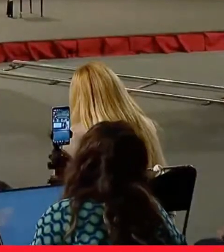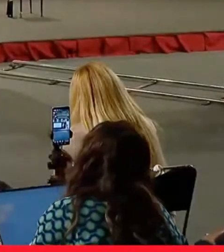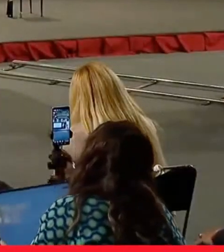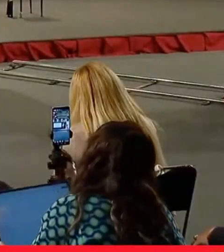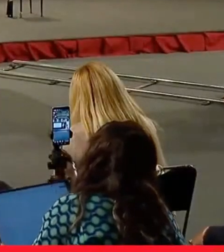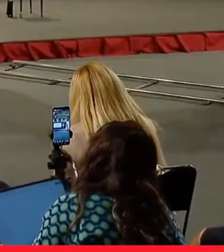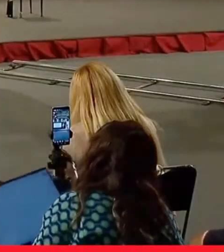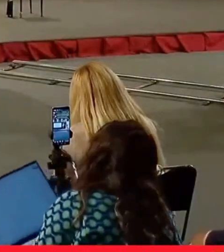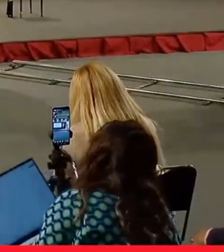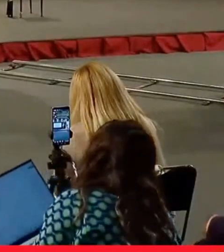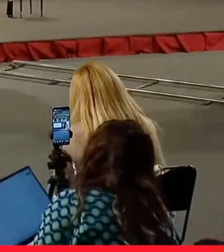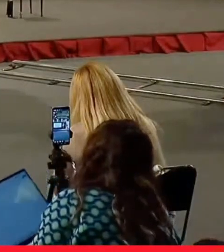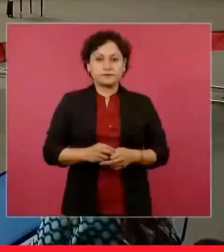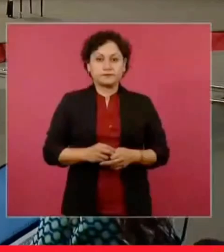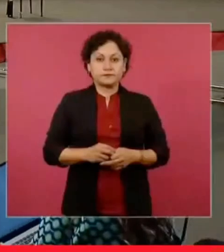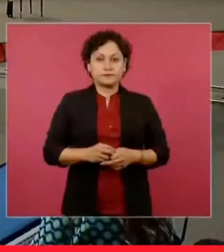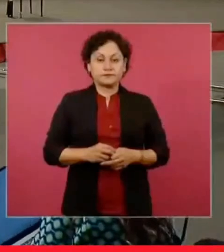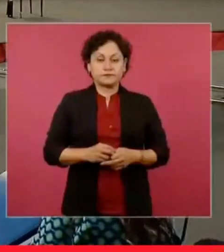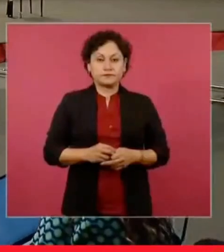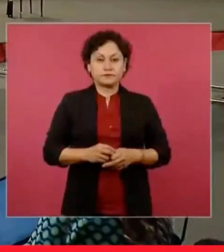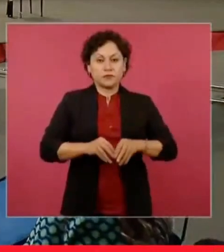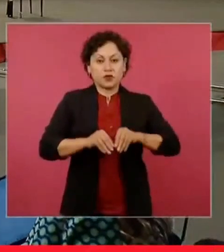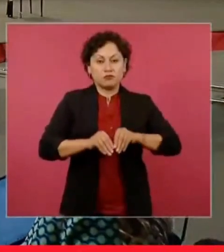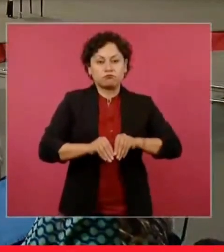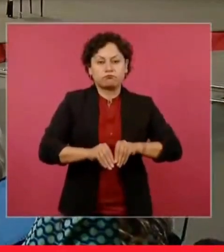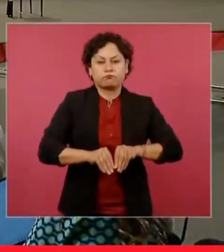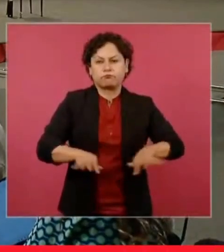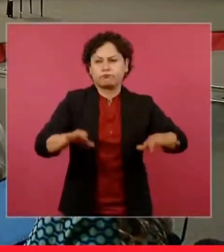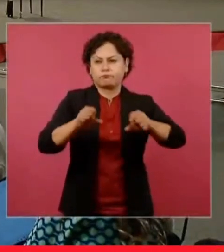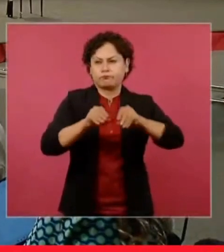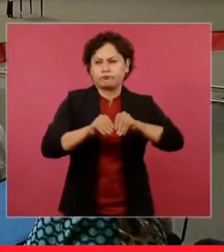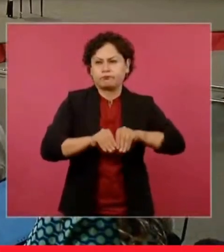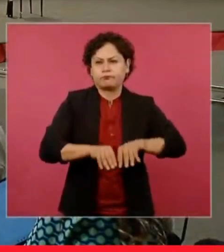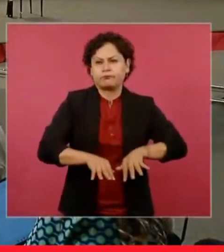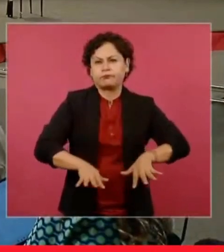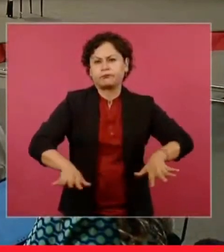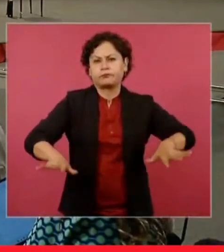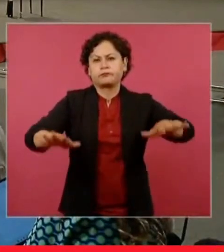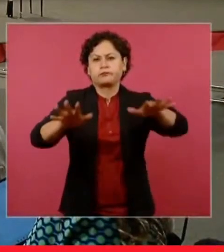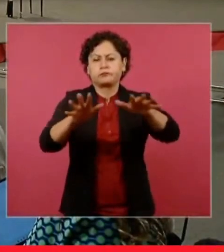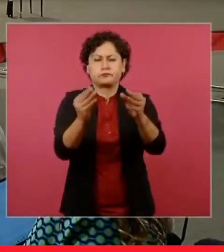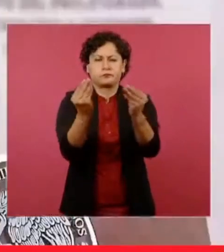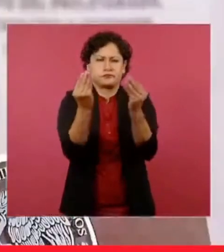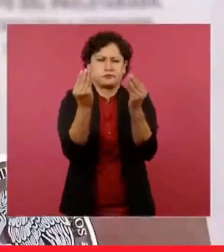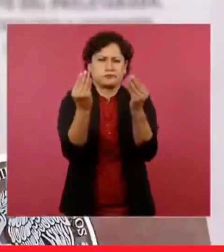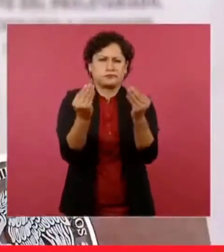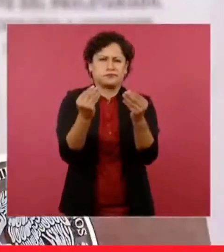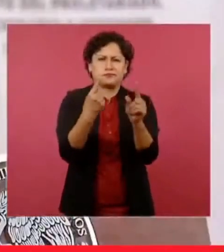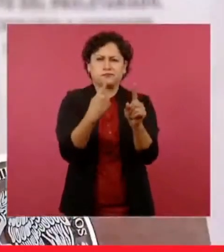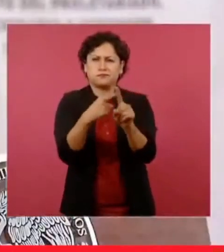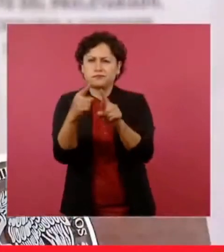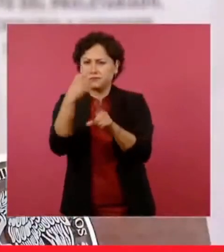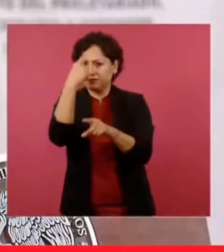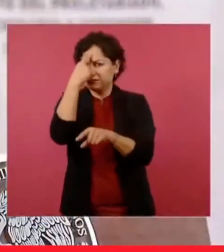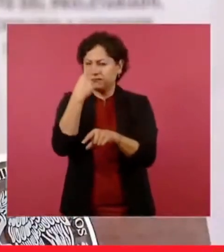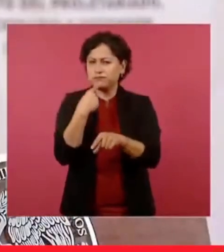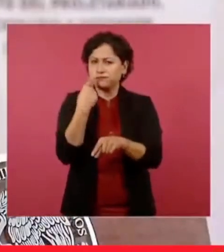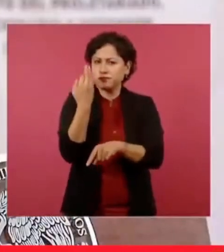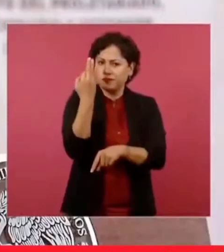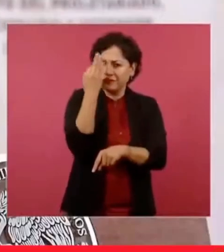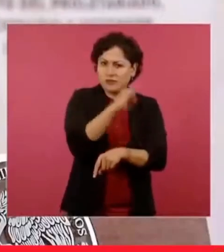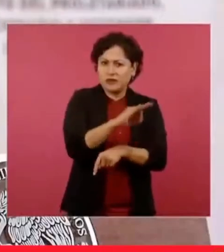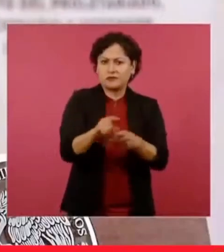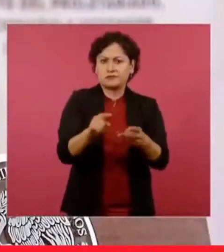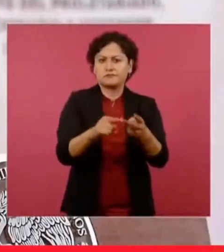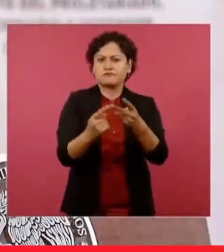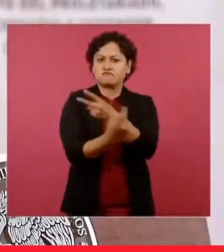en 4 meses con participación de miles de cuentas falsas, automatizadas, robots y granjas